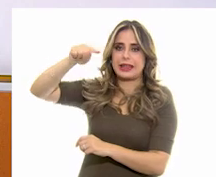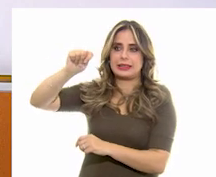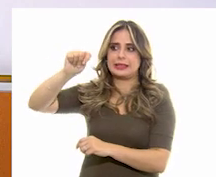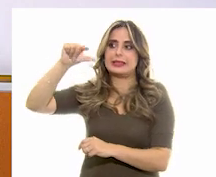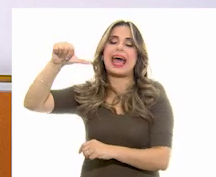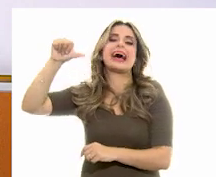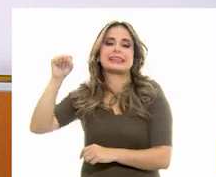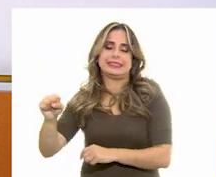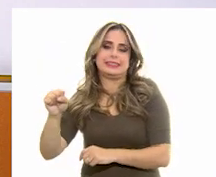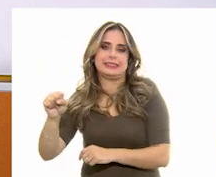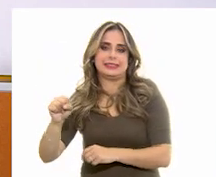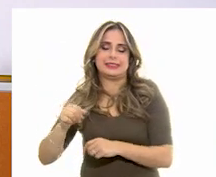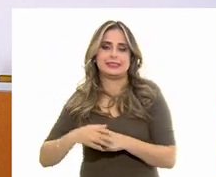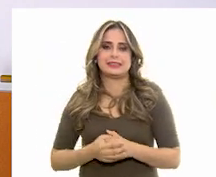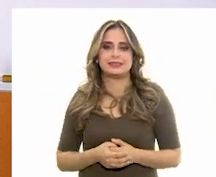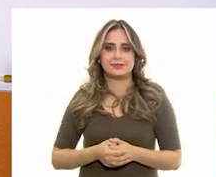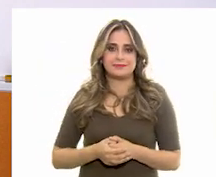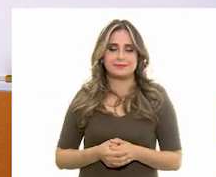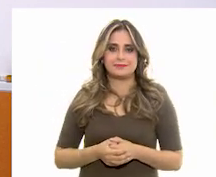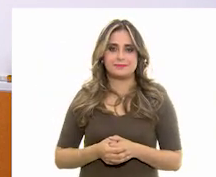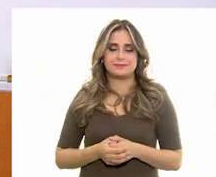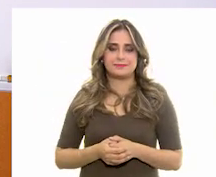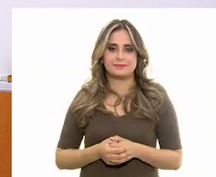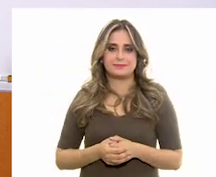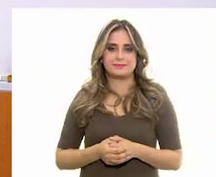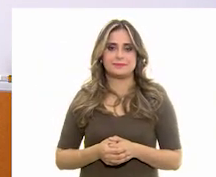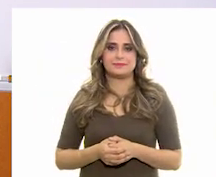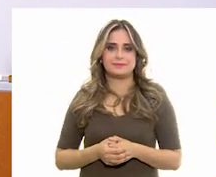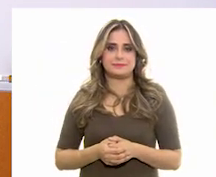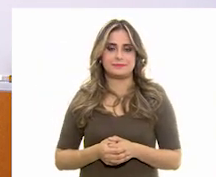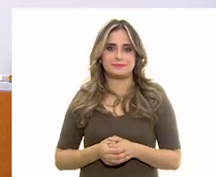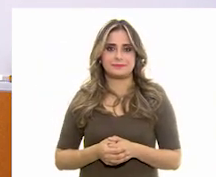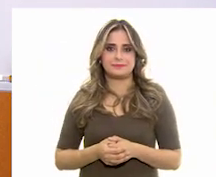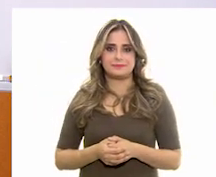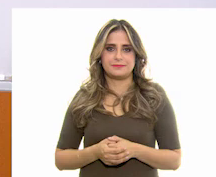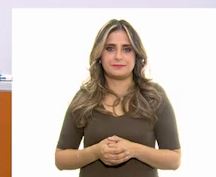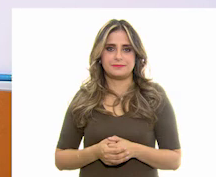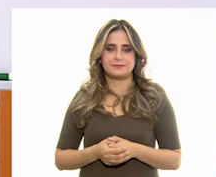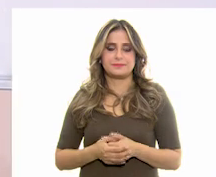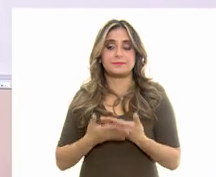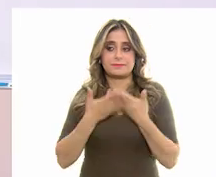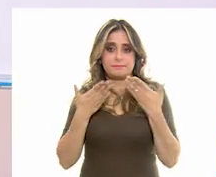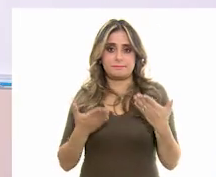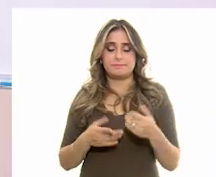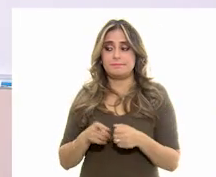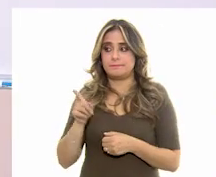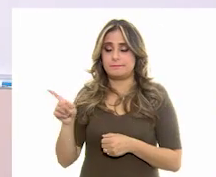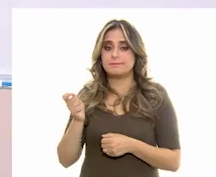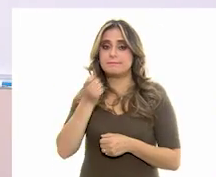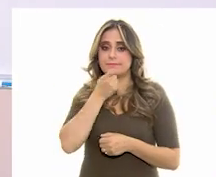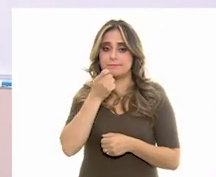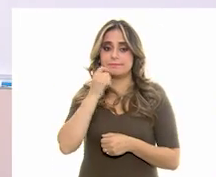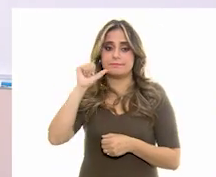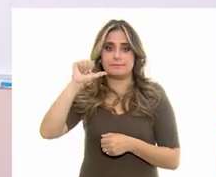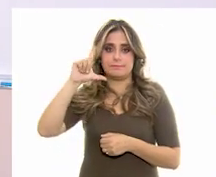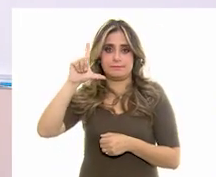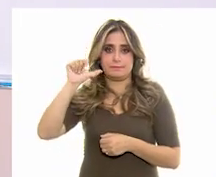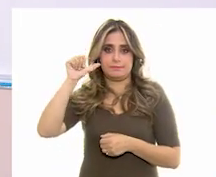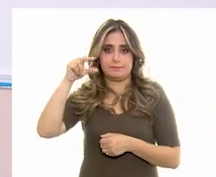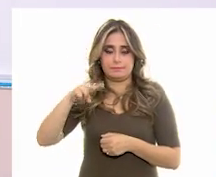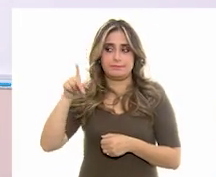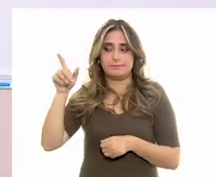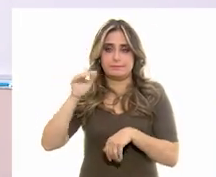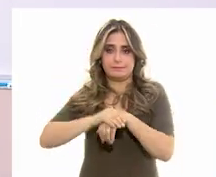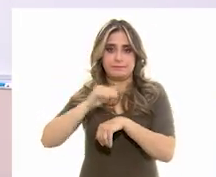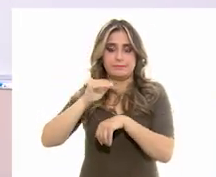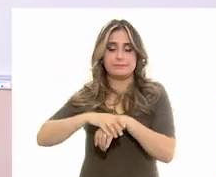Plan. Plantas. Ahora, este niño, Alan, nuestro amigo